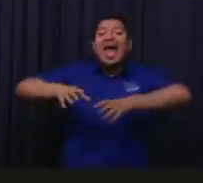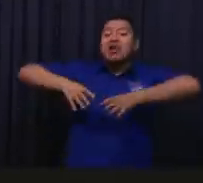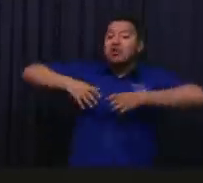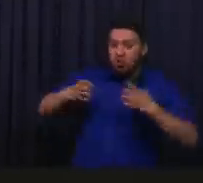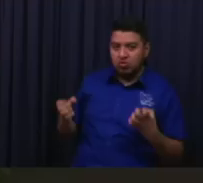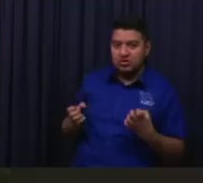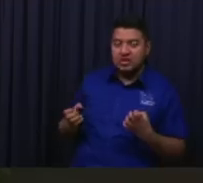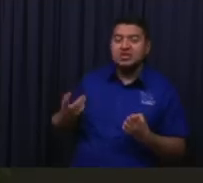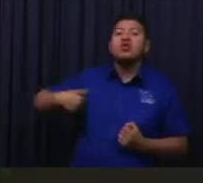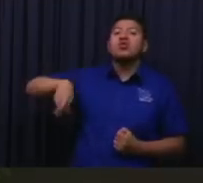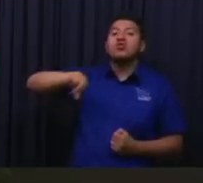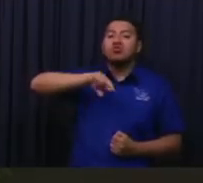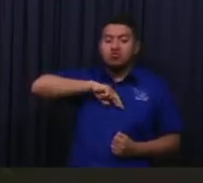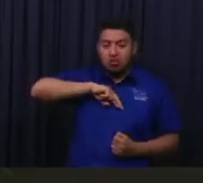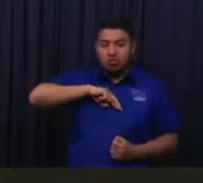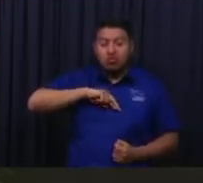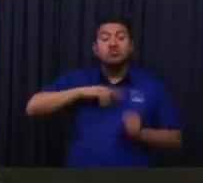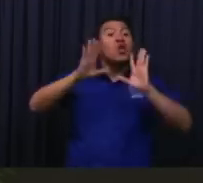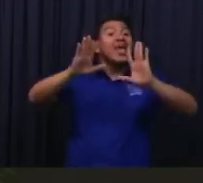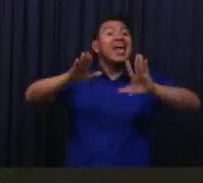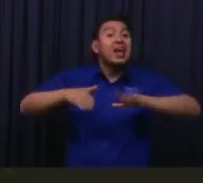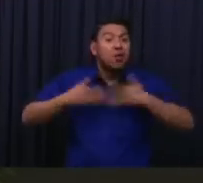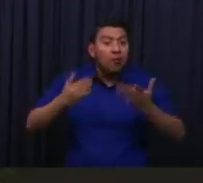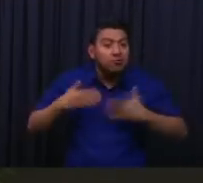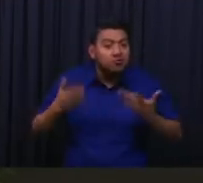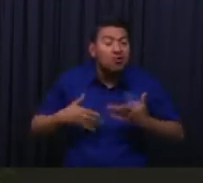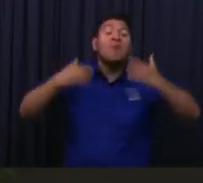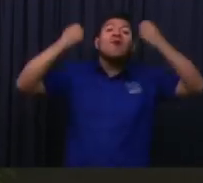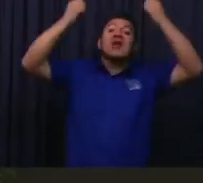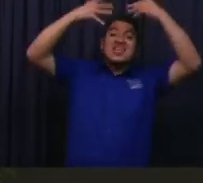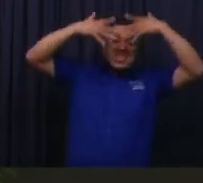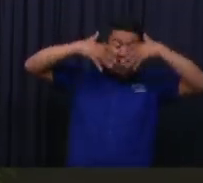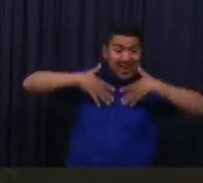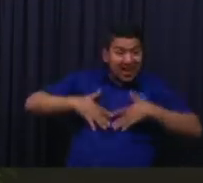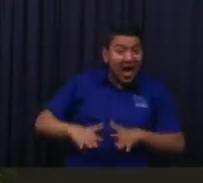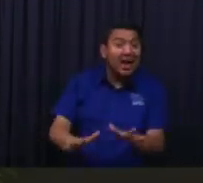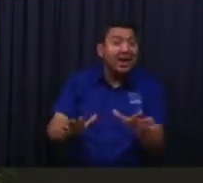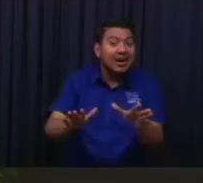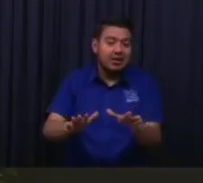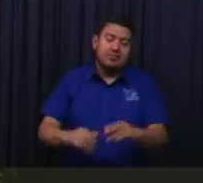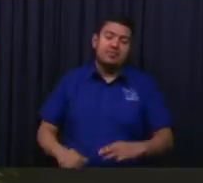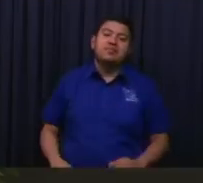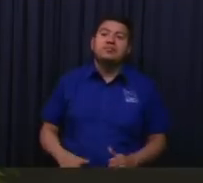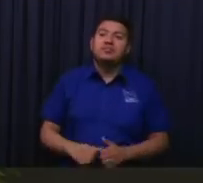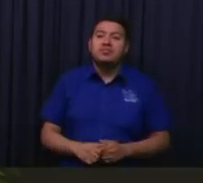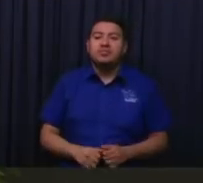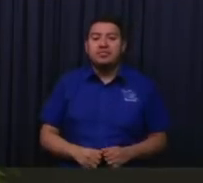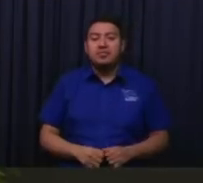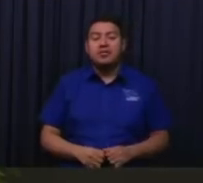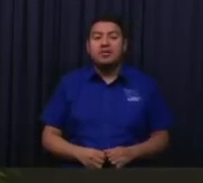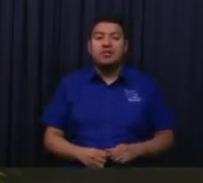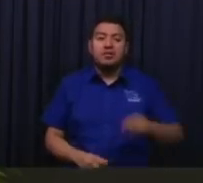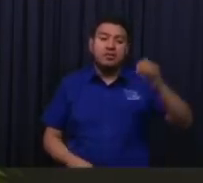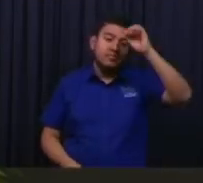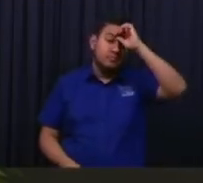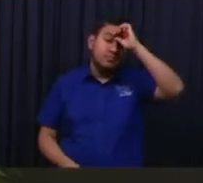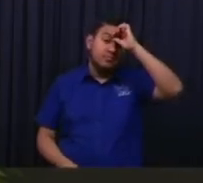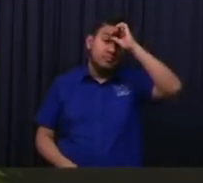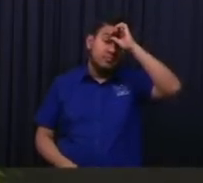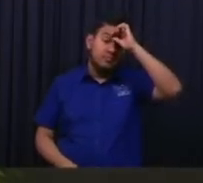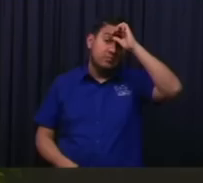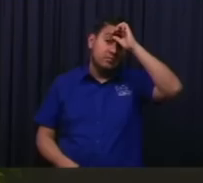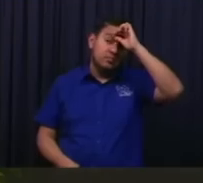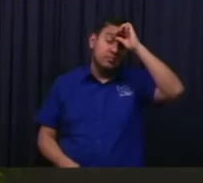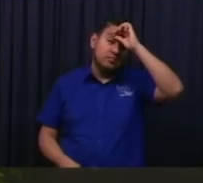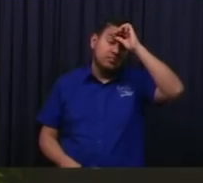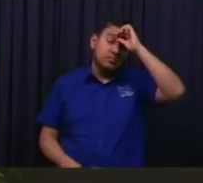dijo que iba a comer del pan con el sudor de su frente. Y era una maldición que le dieron a la tierra